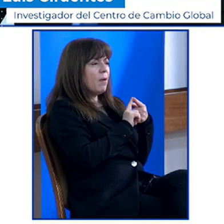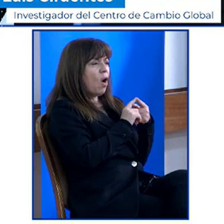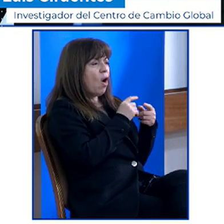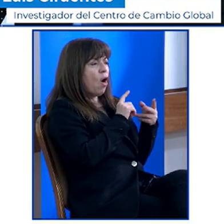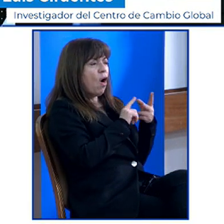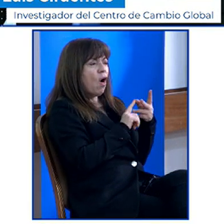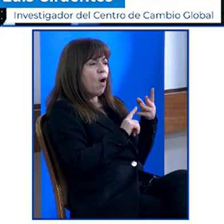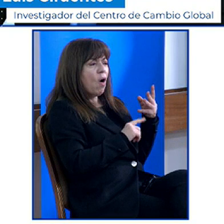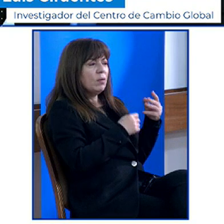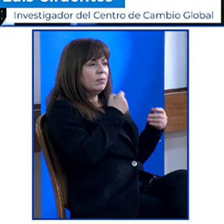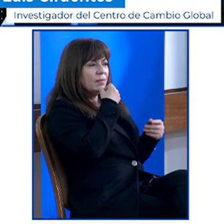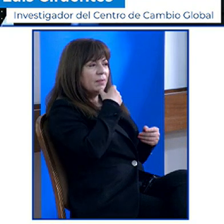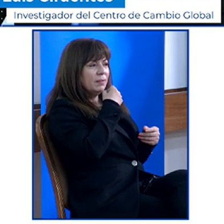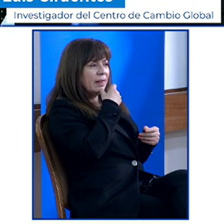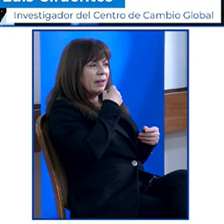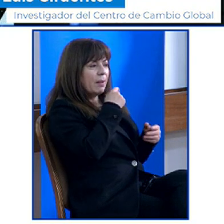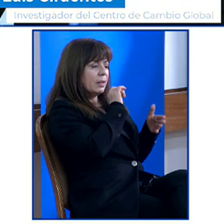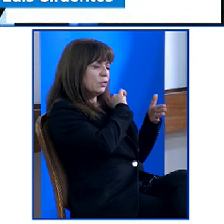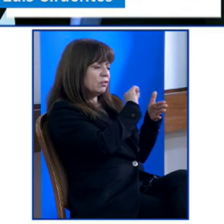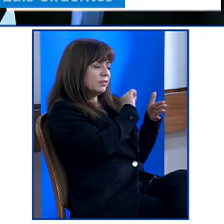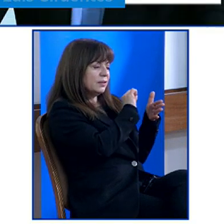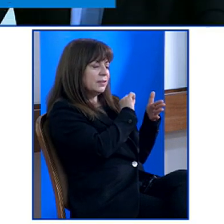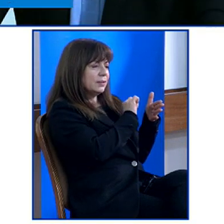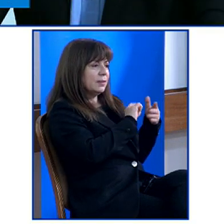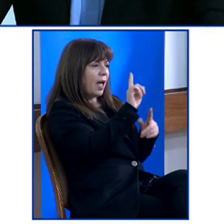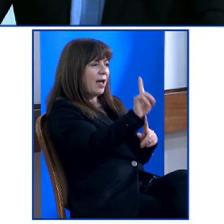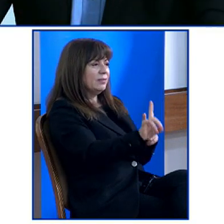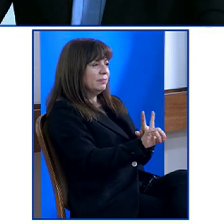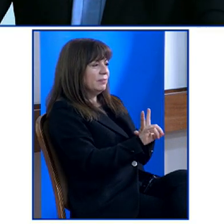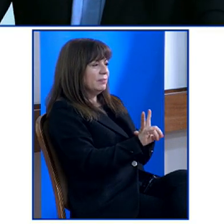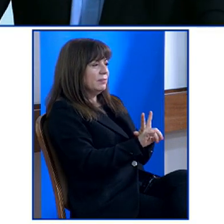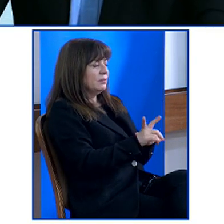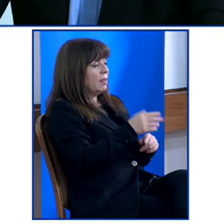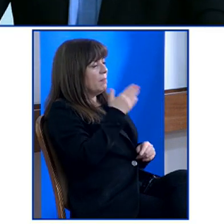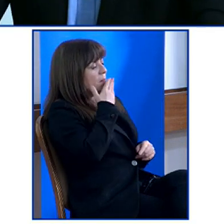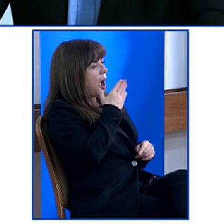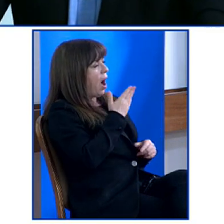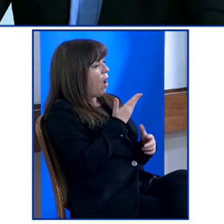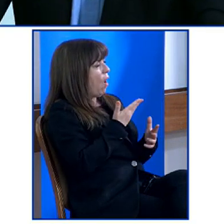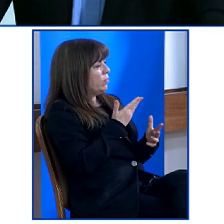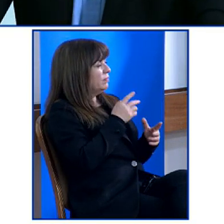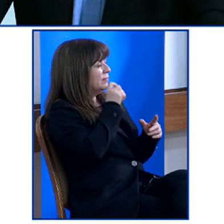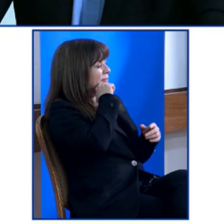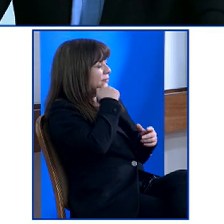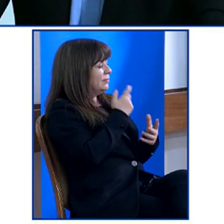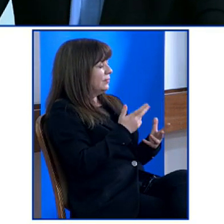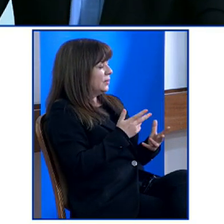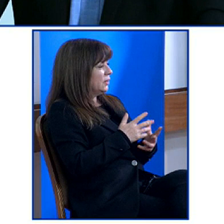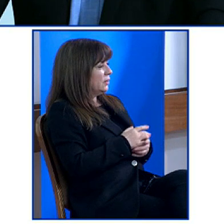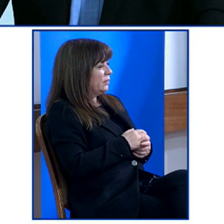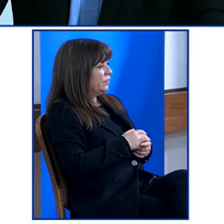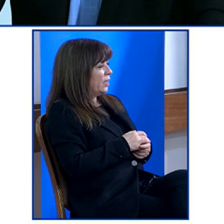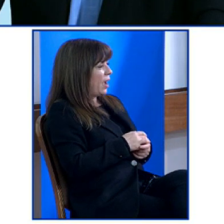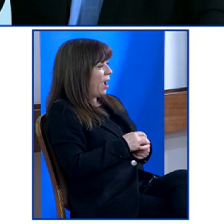son recetados en la visita, que es una mejor,